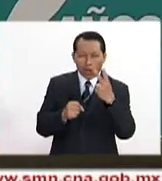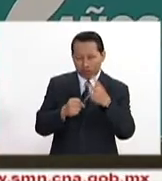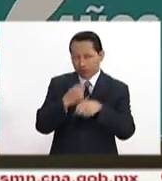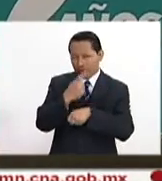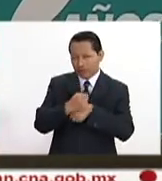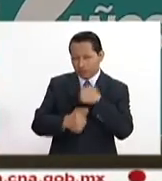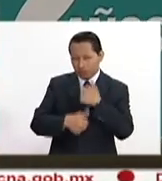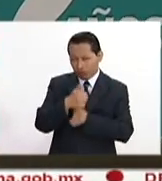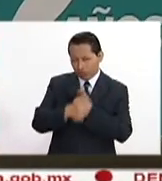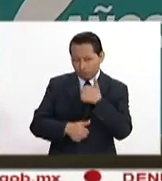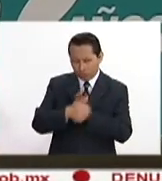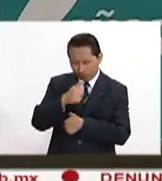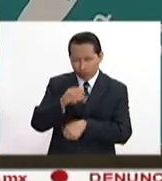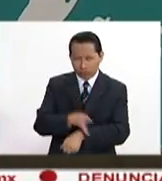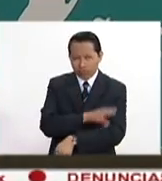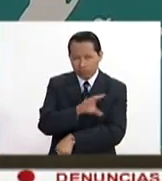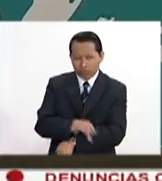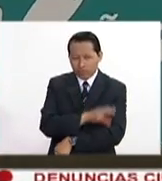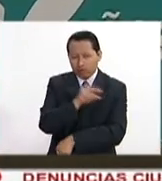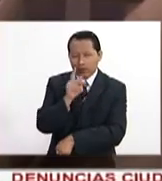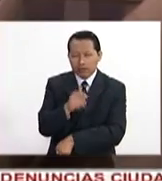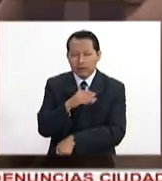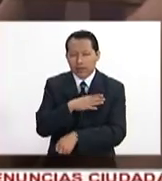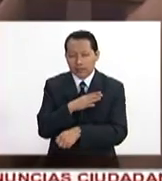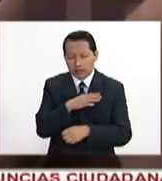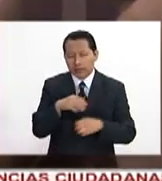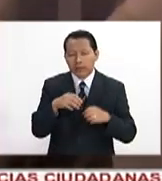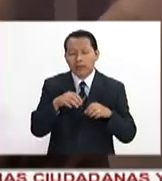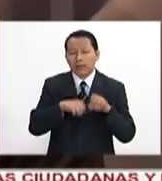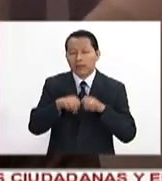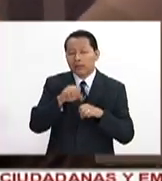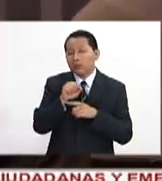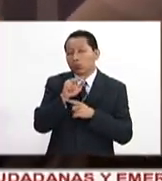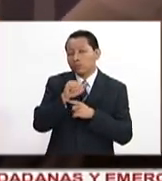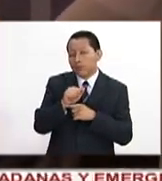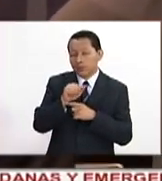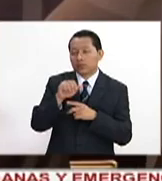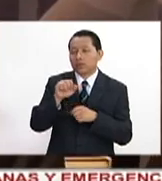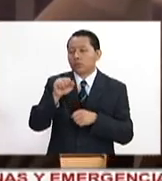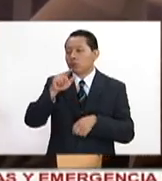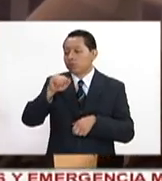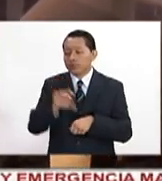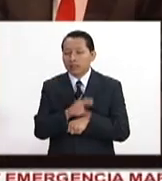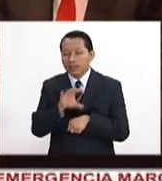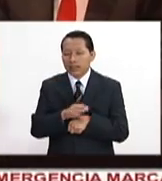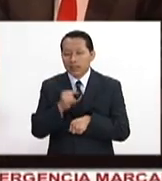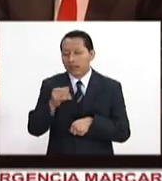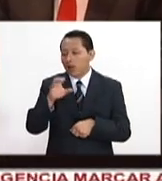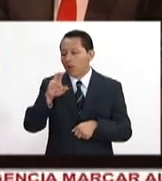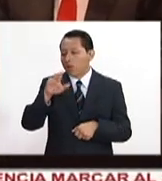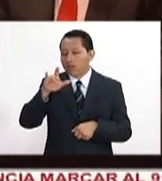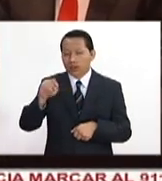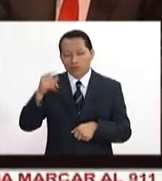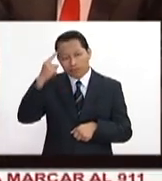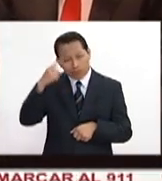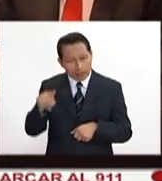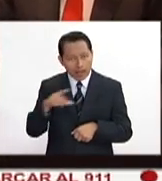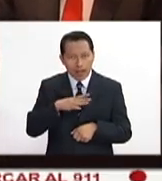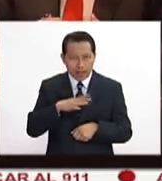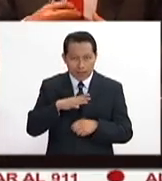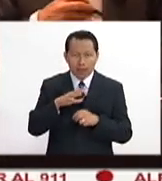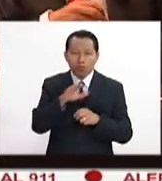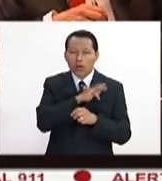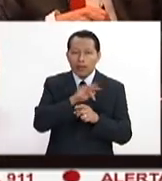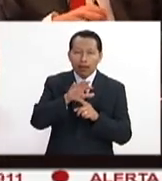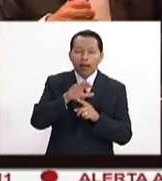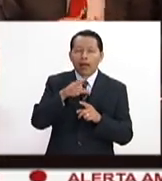primeras subastas eléctricas, entre las que se encuentran las empresas Suma Energía y Cúbico, para sus proyectos eólicos